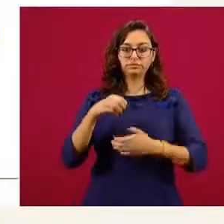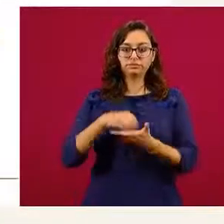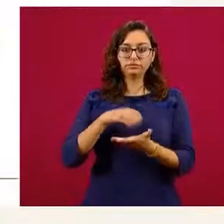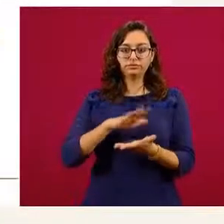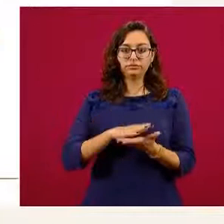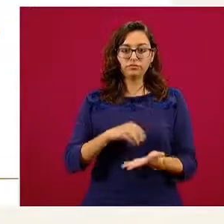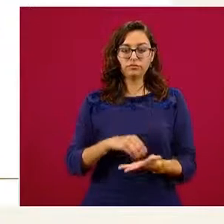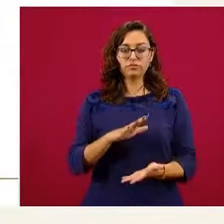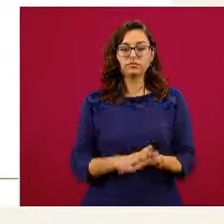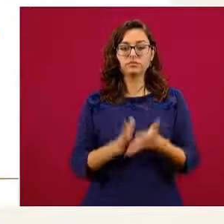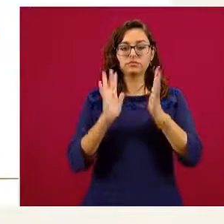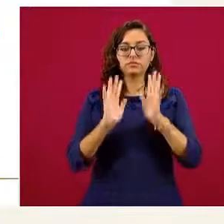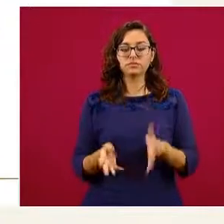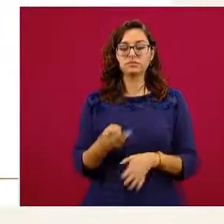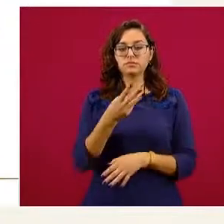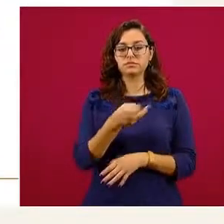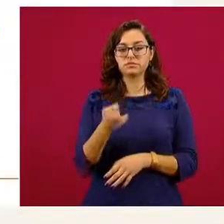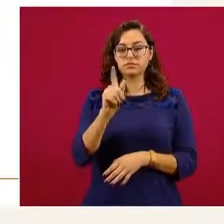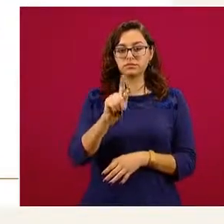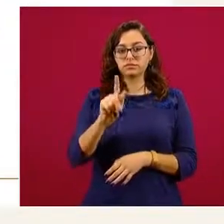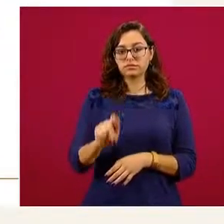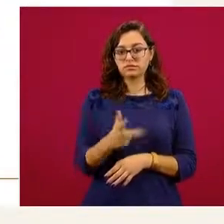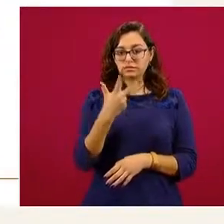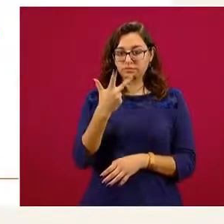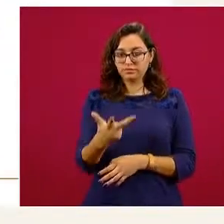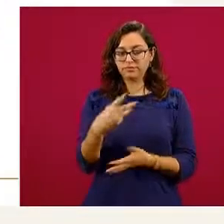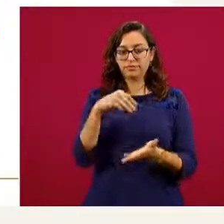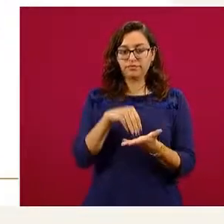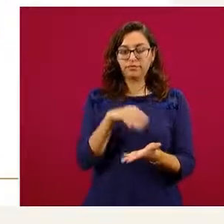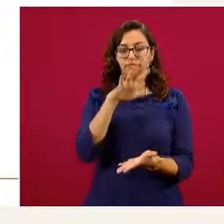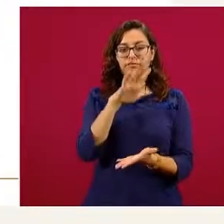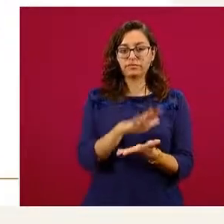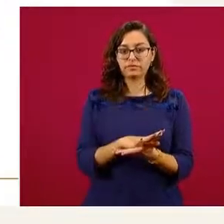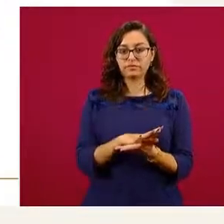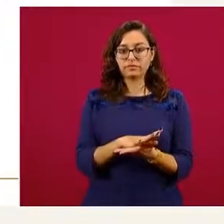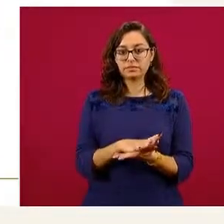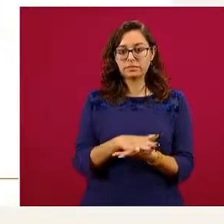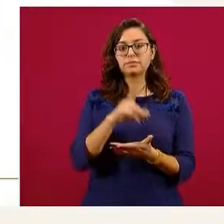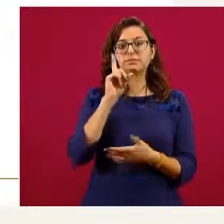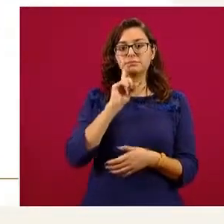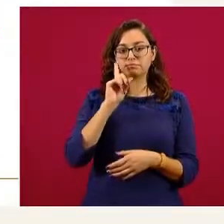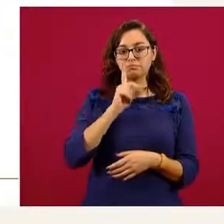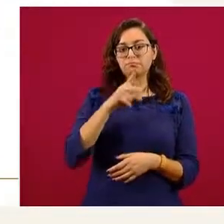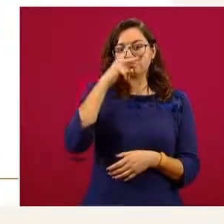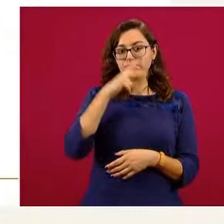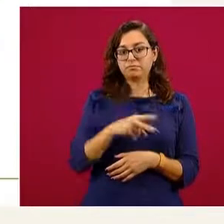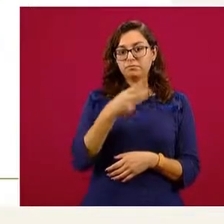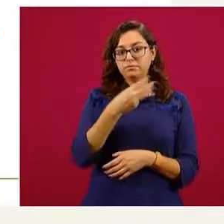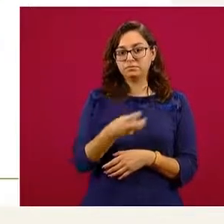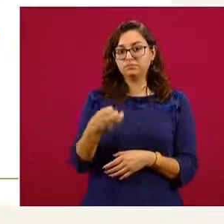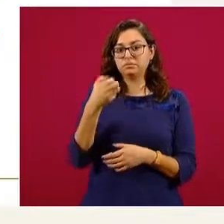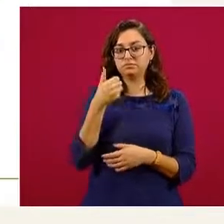un total de 378 empresas registradas, mexicanas proveedoras